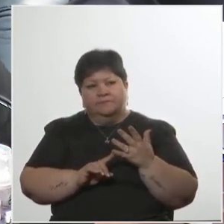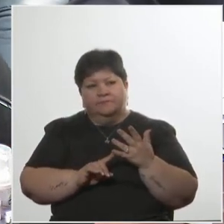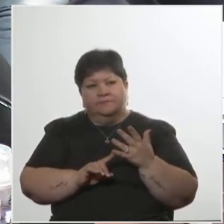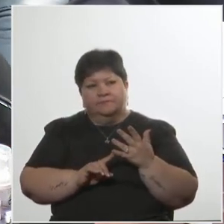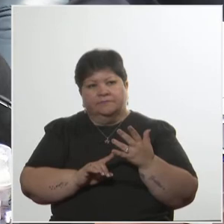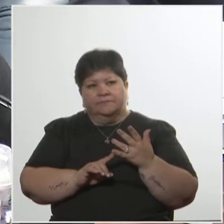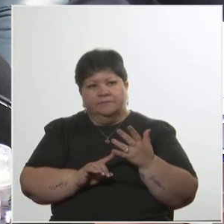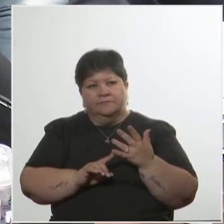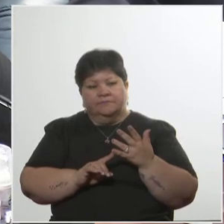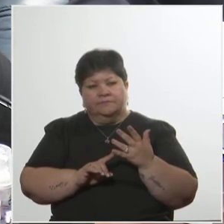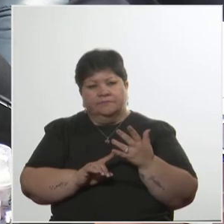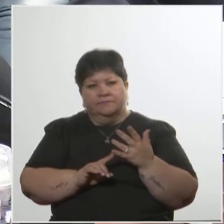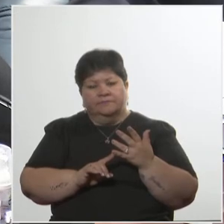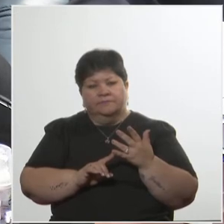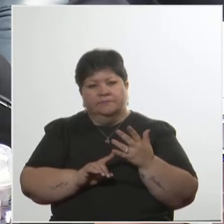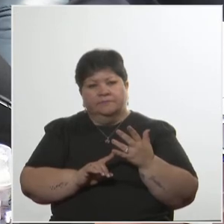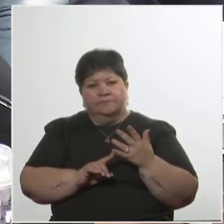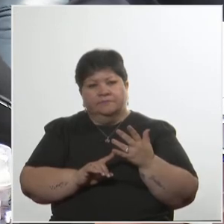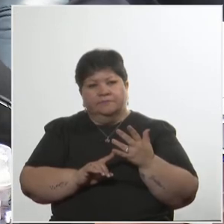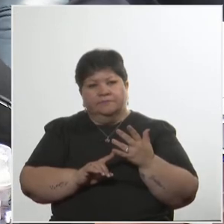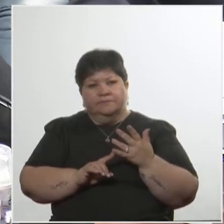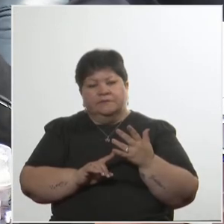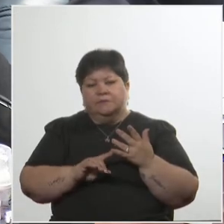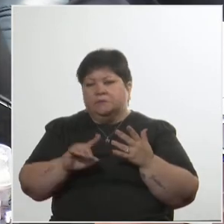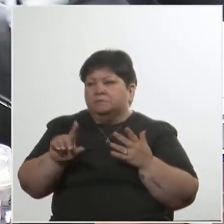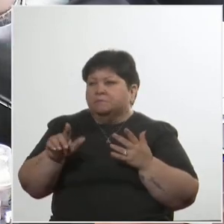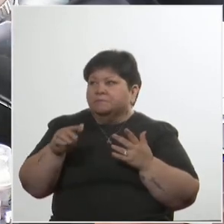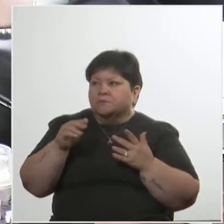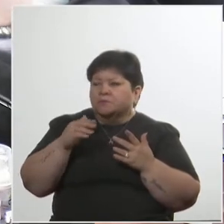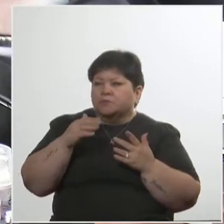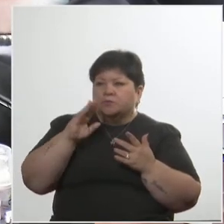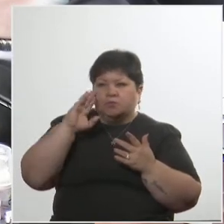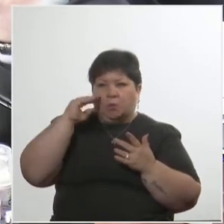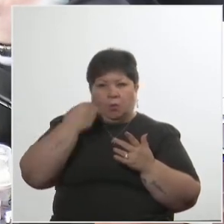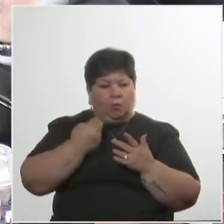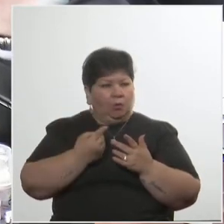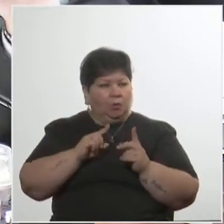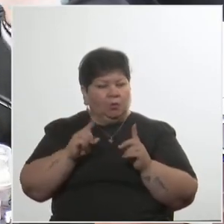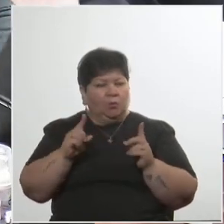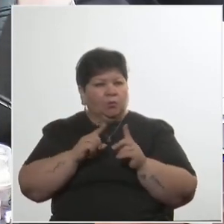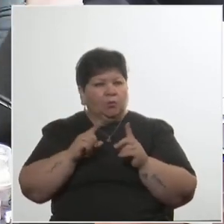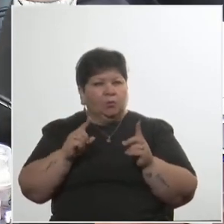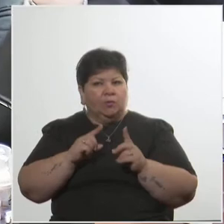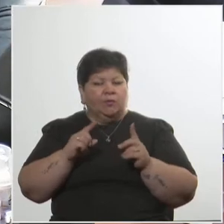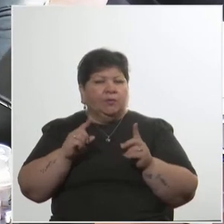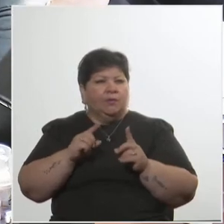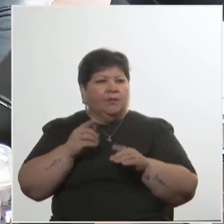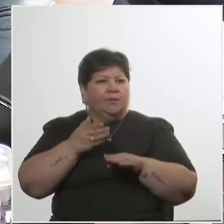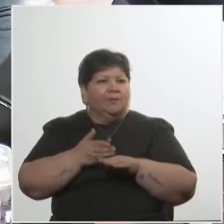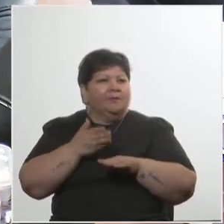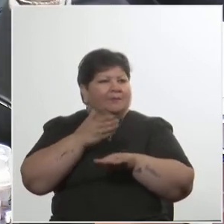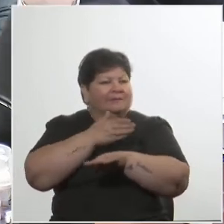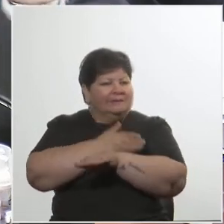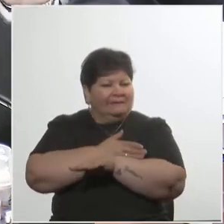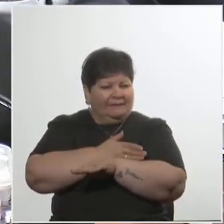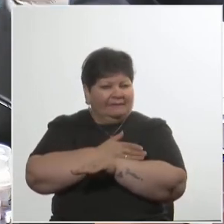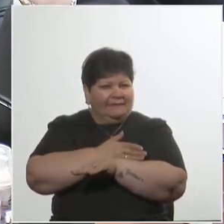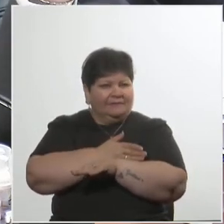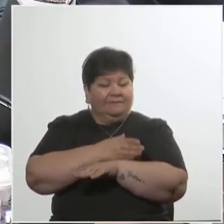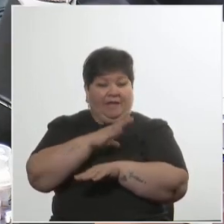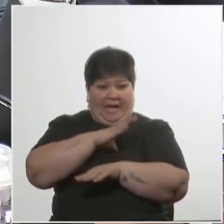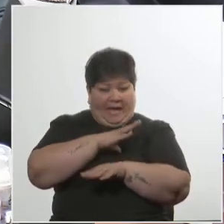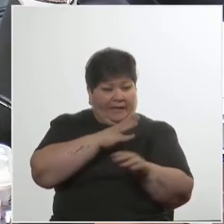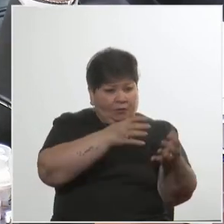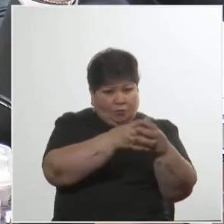llama la atención yo no conozco precedentes acá se parte este supuesto hay grupos